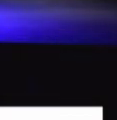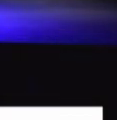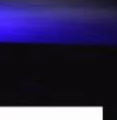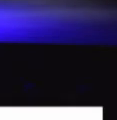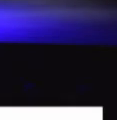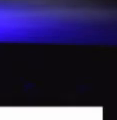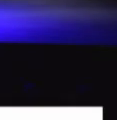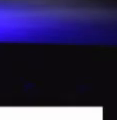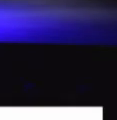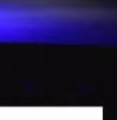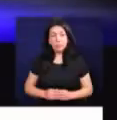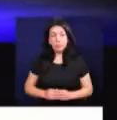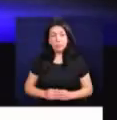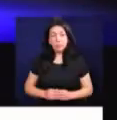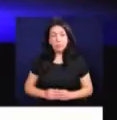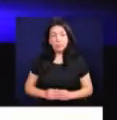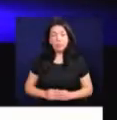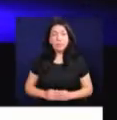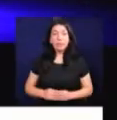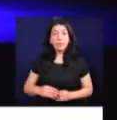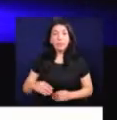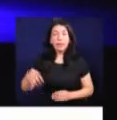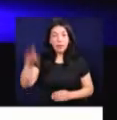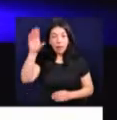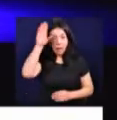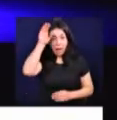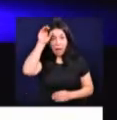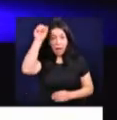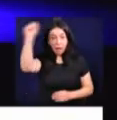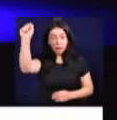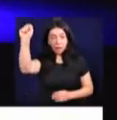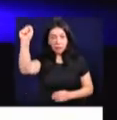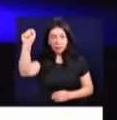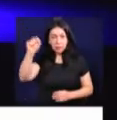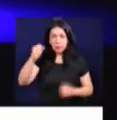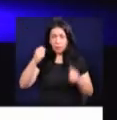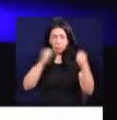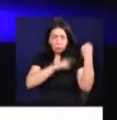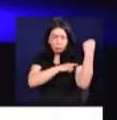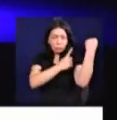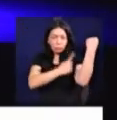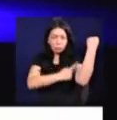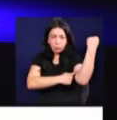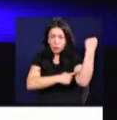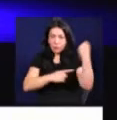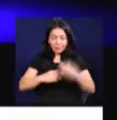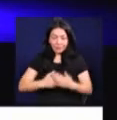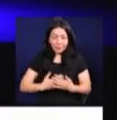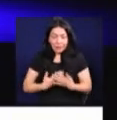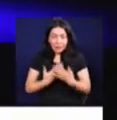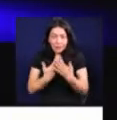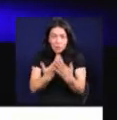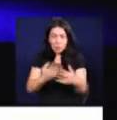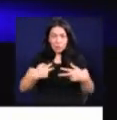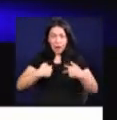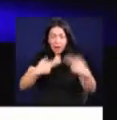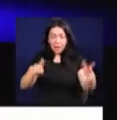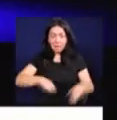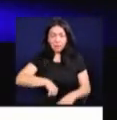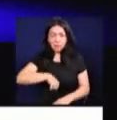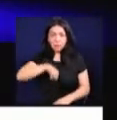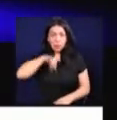bien que ella haya sido la acreedora de este premio en este año y la